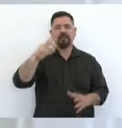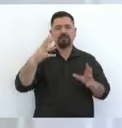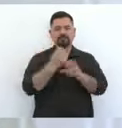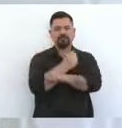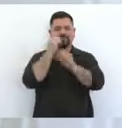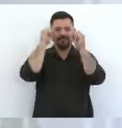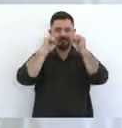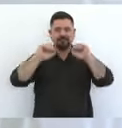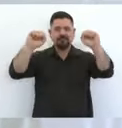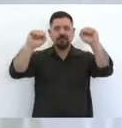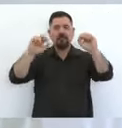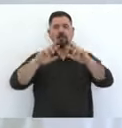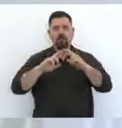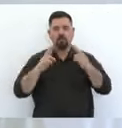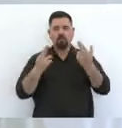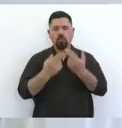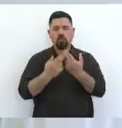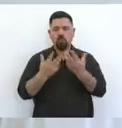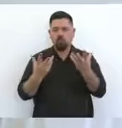reunidos con